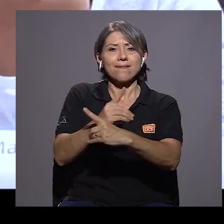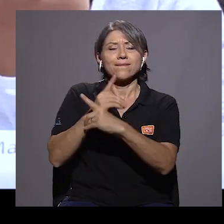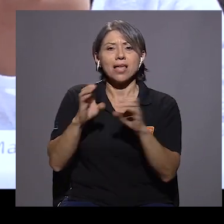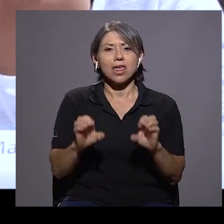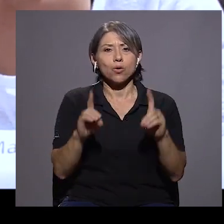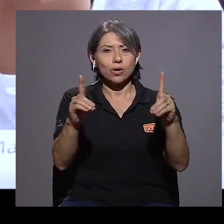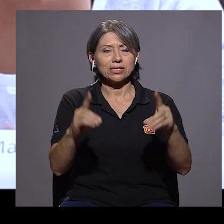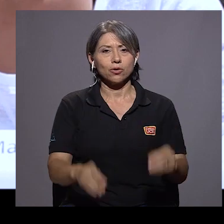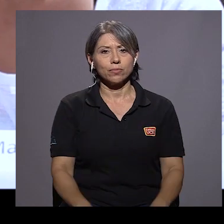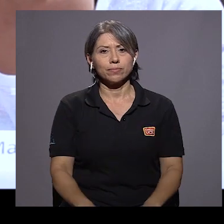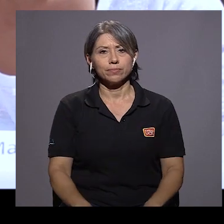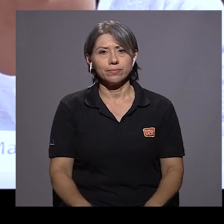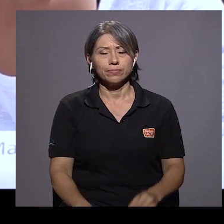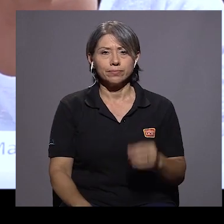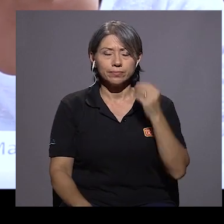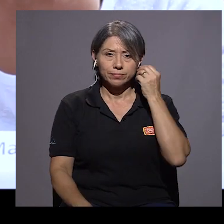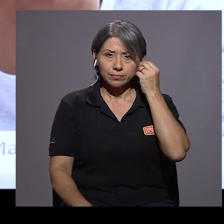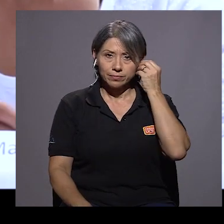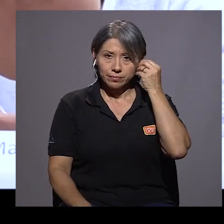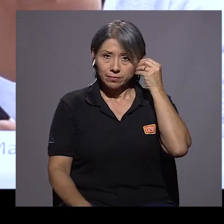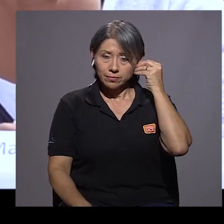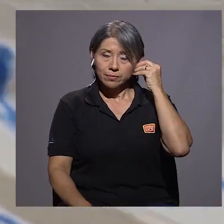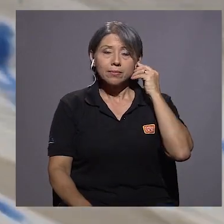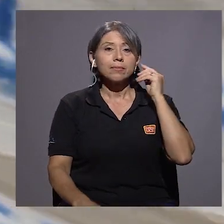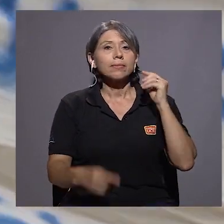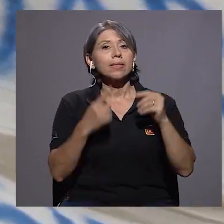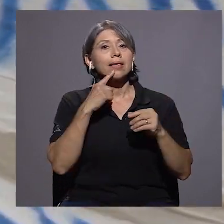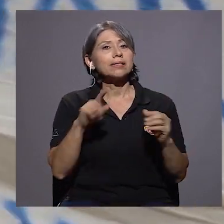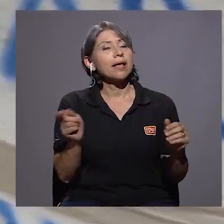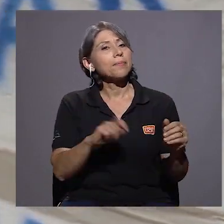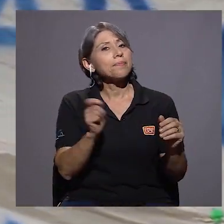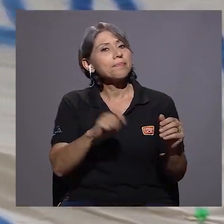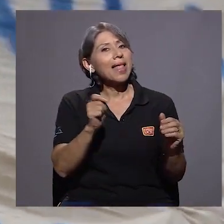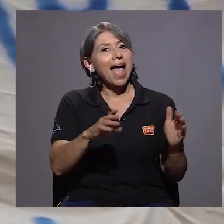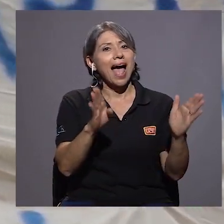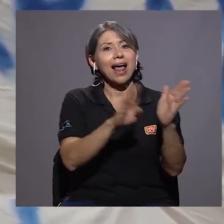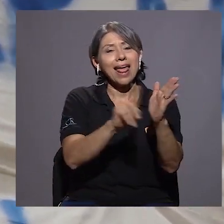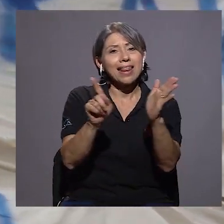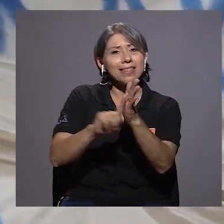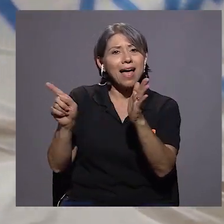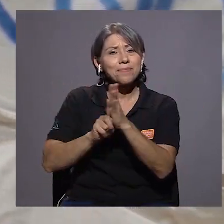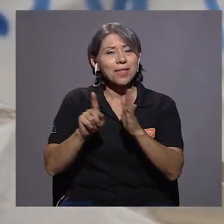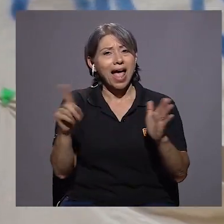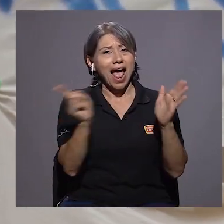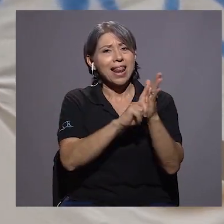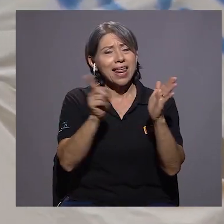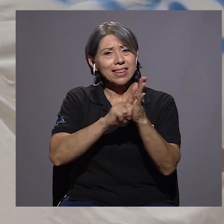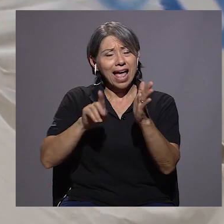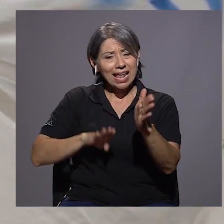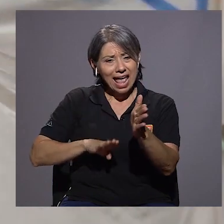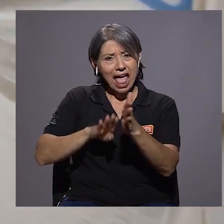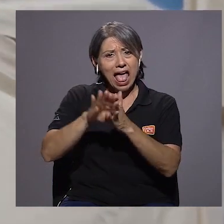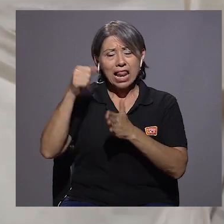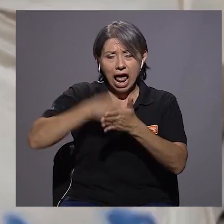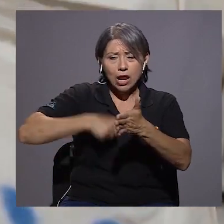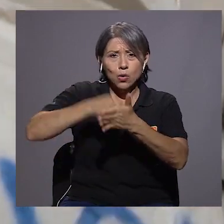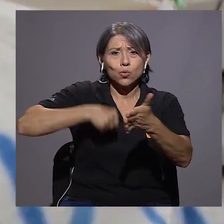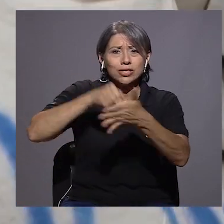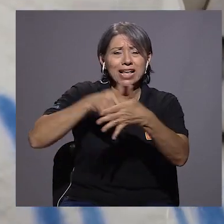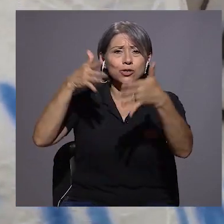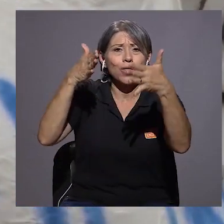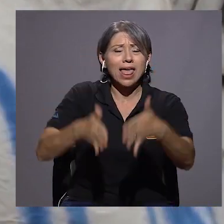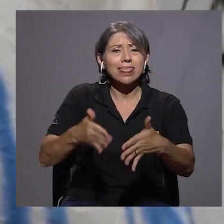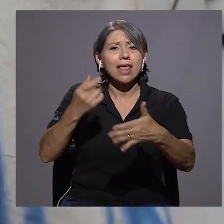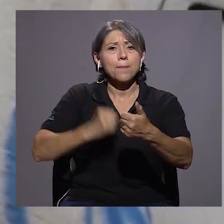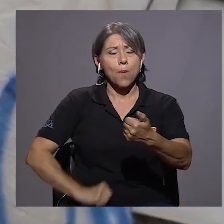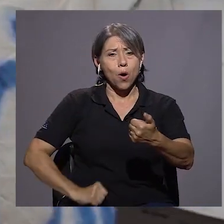de las y los estudiantes defensores de la educación. ¡Alerta! ¡Alerta que camina! La